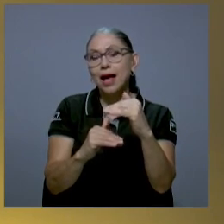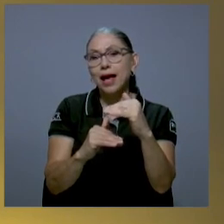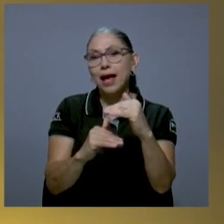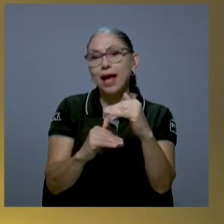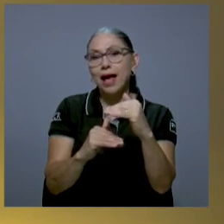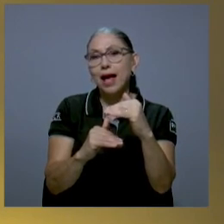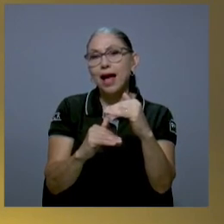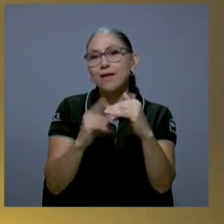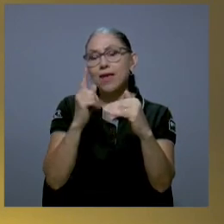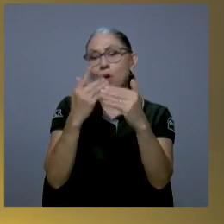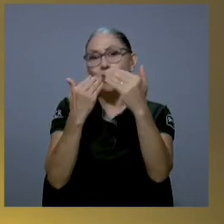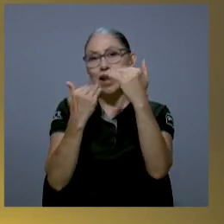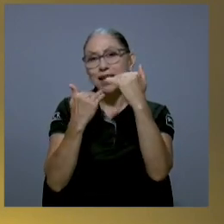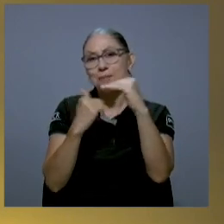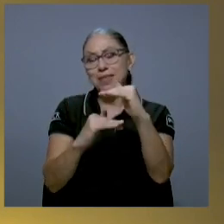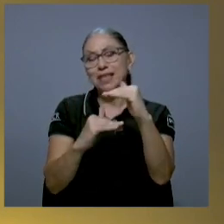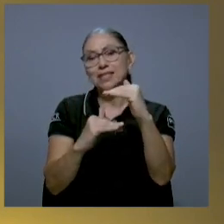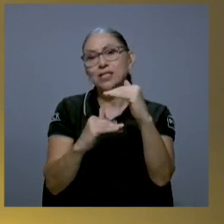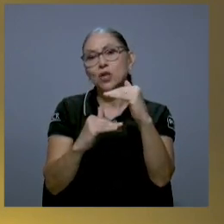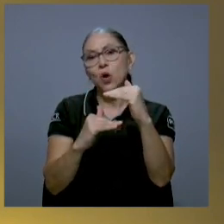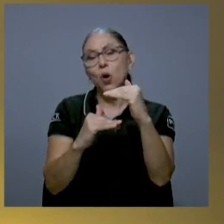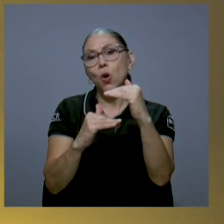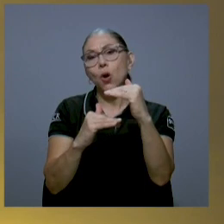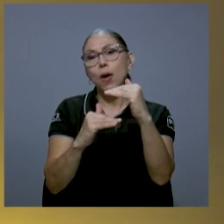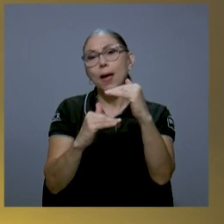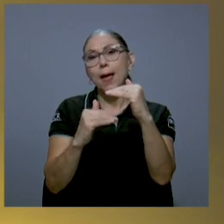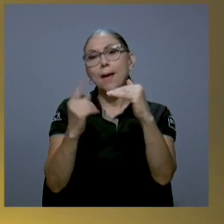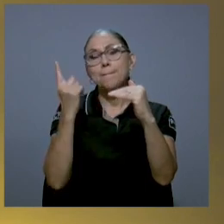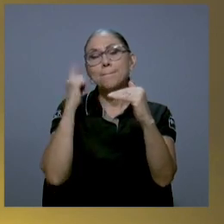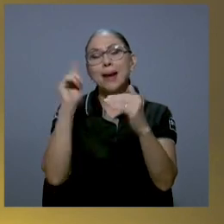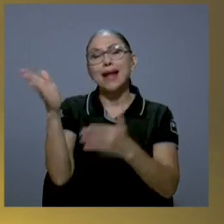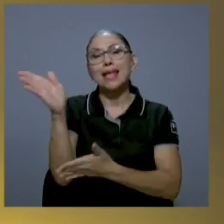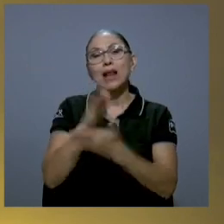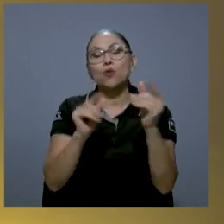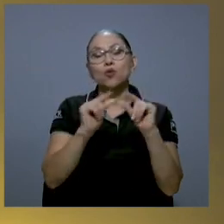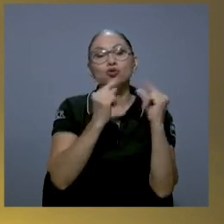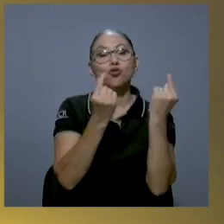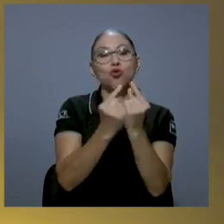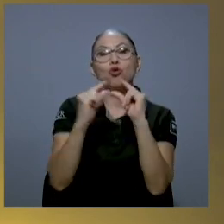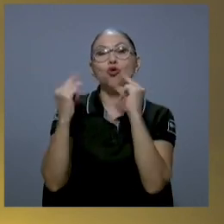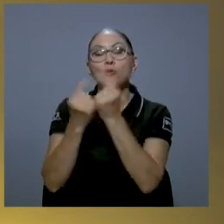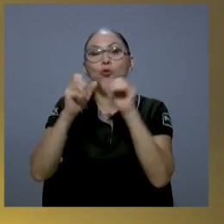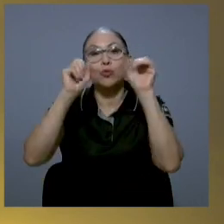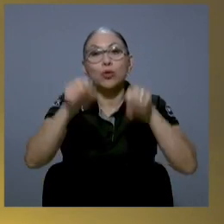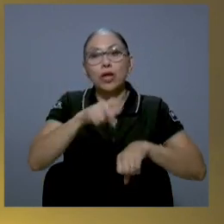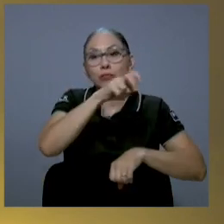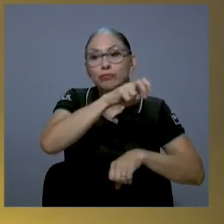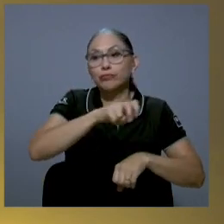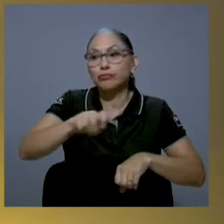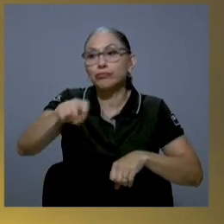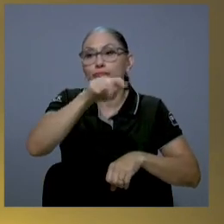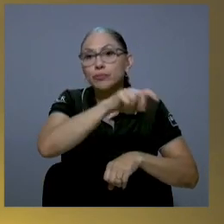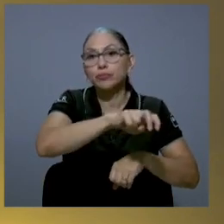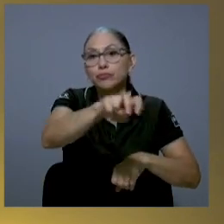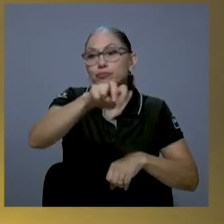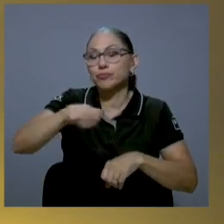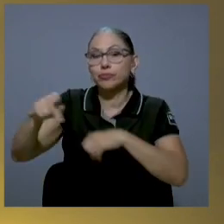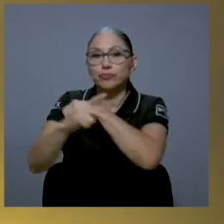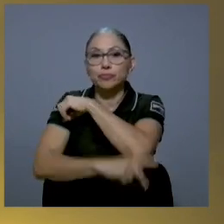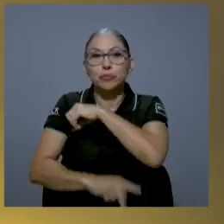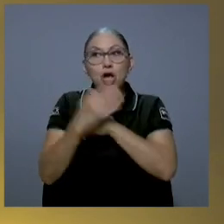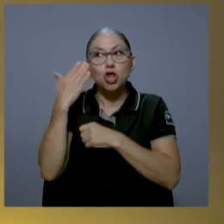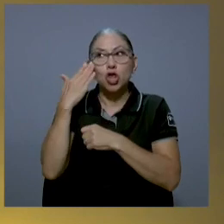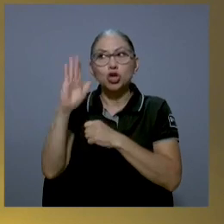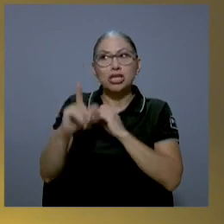a través del país de algunos grupos. No sé si estaba en la ley o si era más bien una tradición. Y el